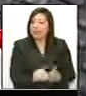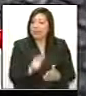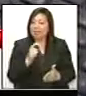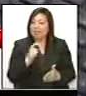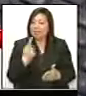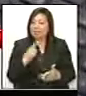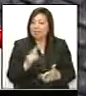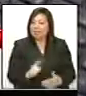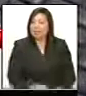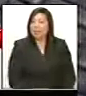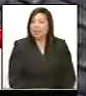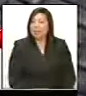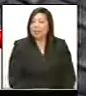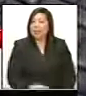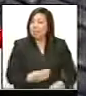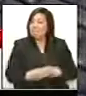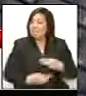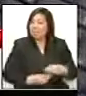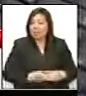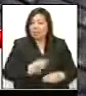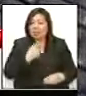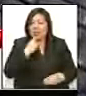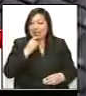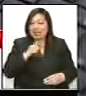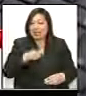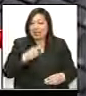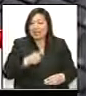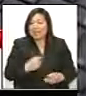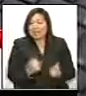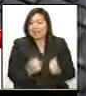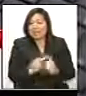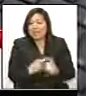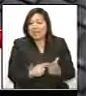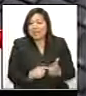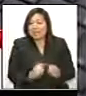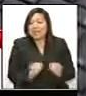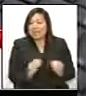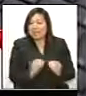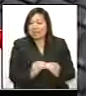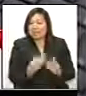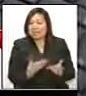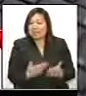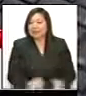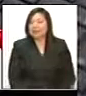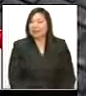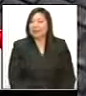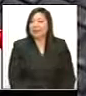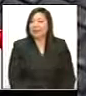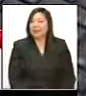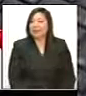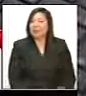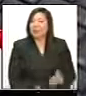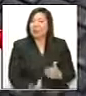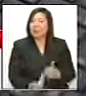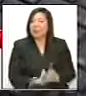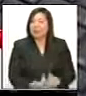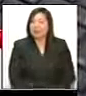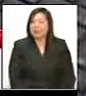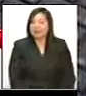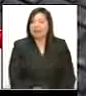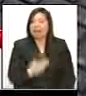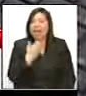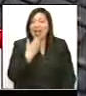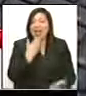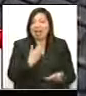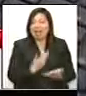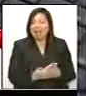necesitamos Mario que sea que en el mundo necesitamos están haciendo orientación para corregir las cosas que se tienen que corregir, como lo hemos dicho. Mi